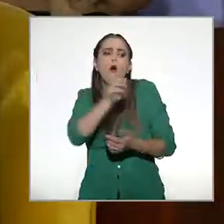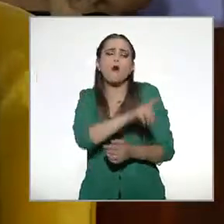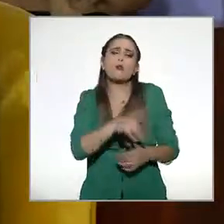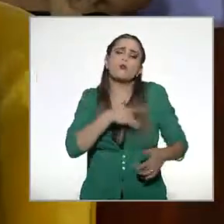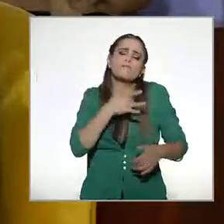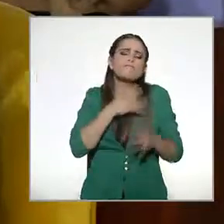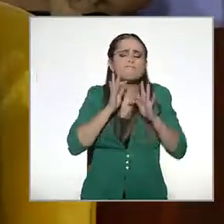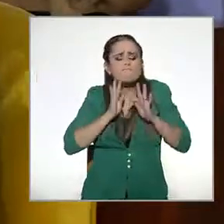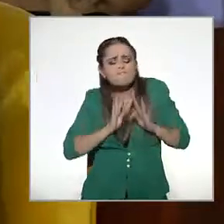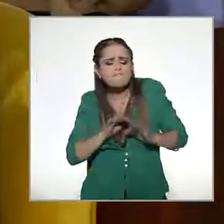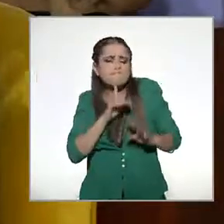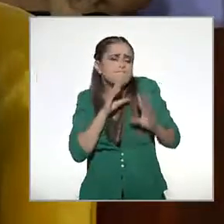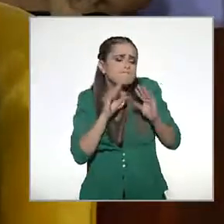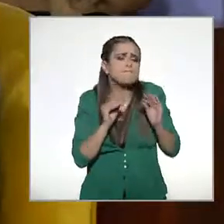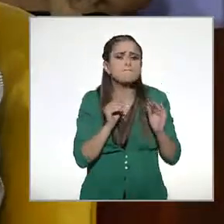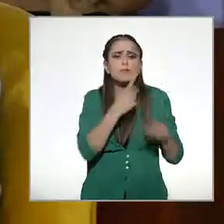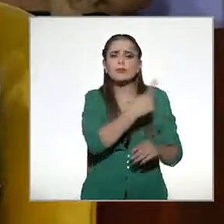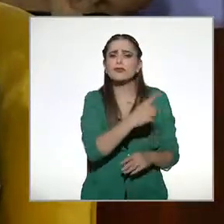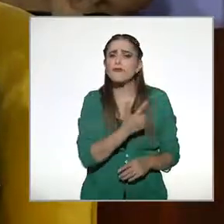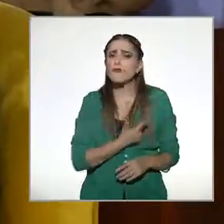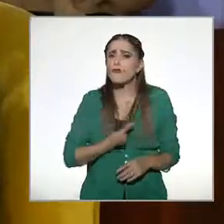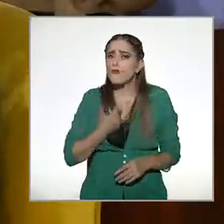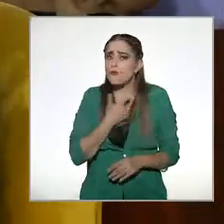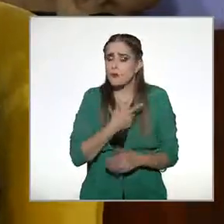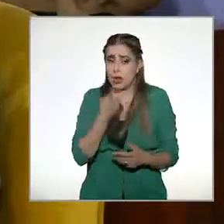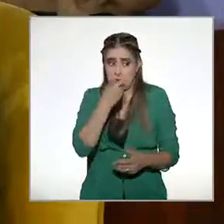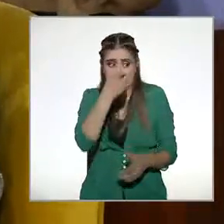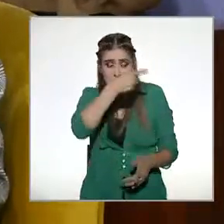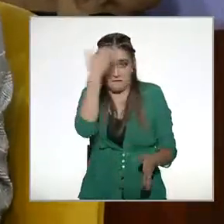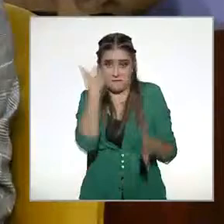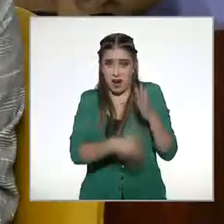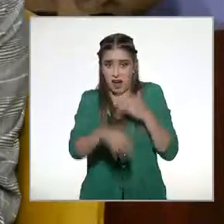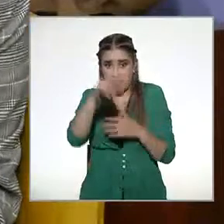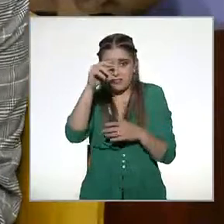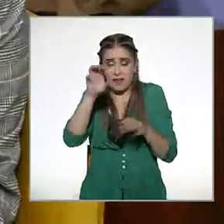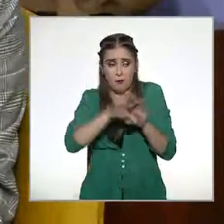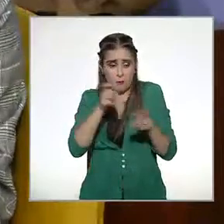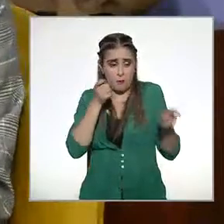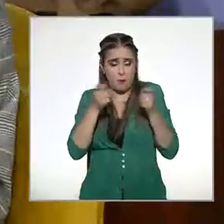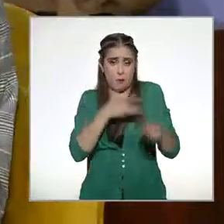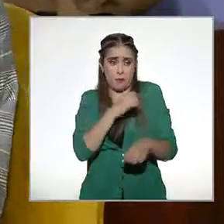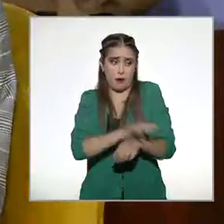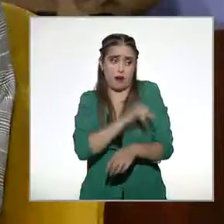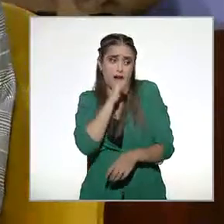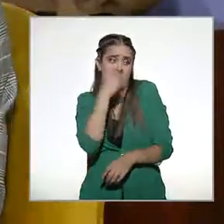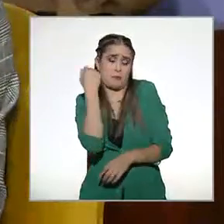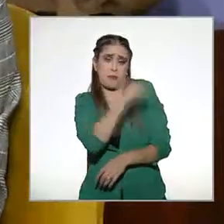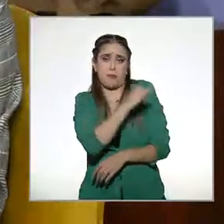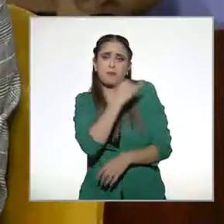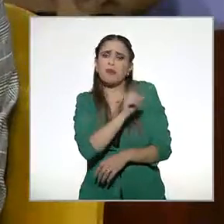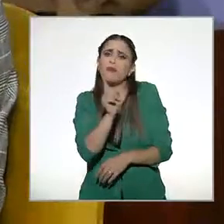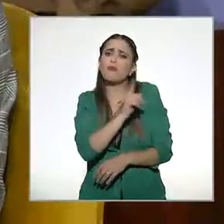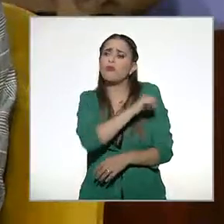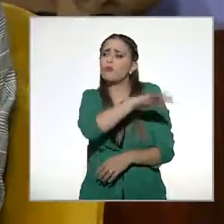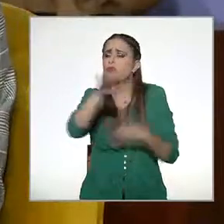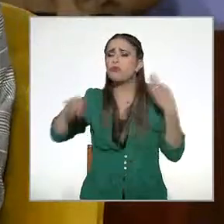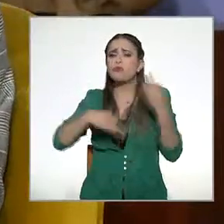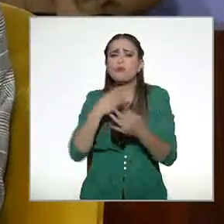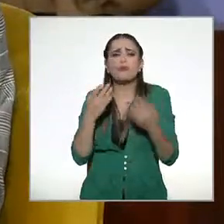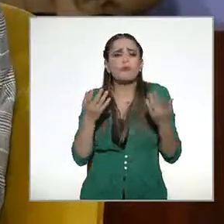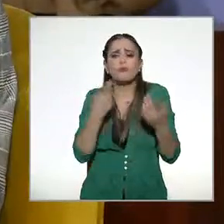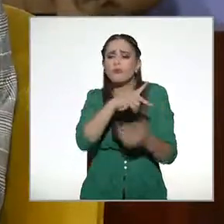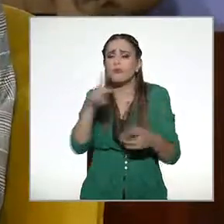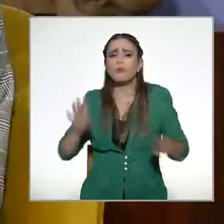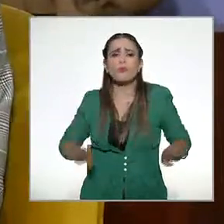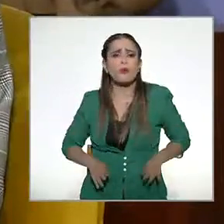manera más reservada y no por eso carecemos de inteligencia emocional Silvia Poblano nos dice yo enseñé a mis hijos a socializar a